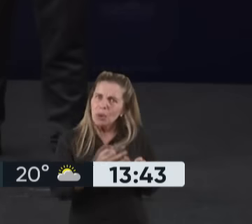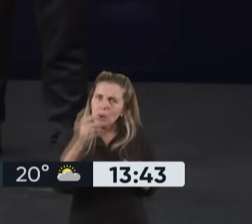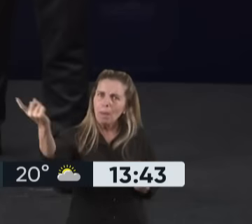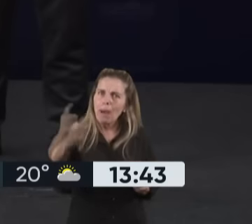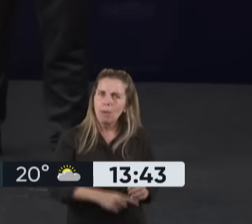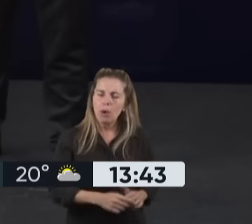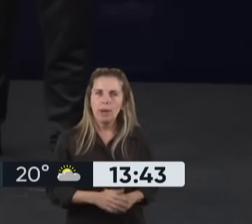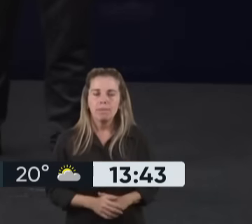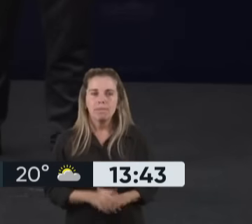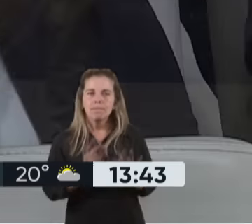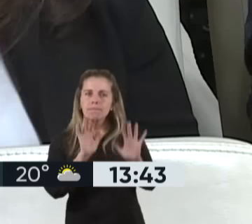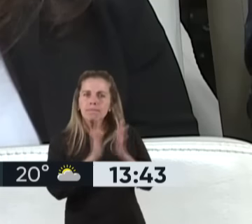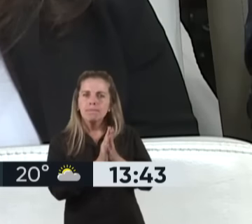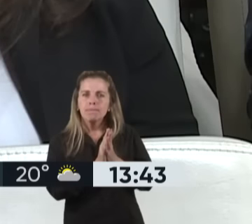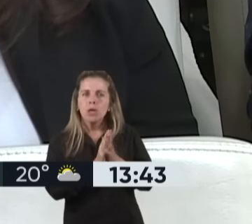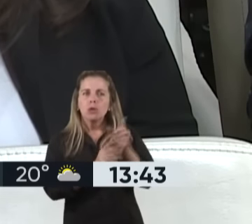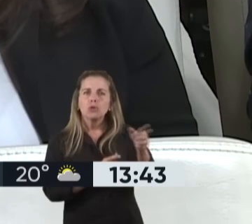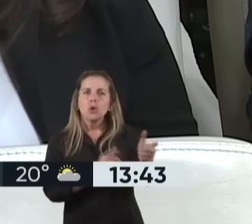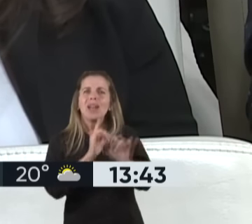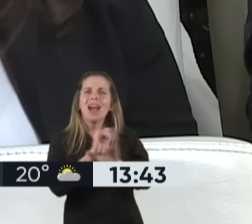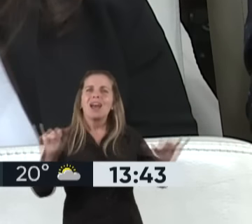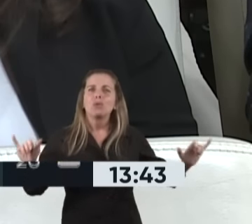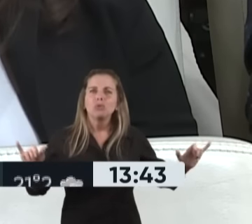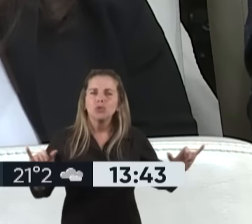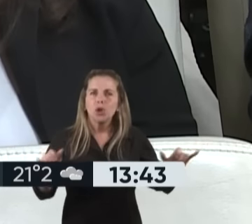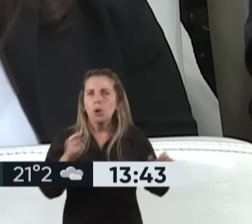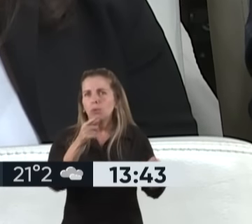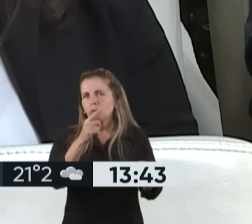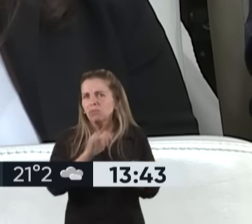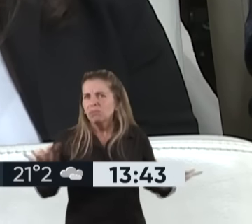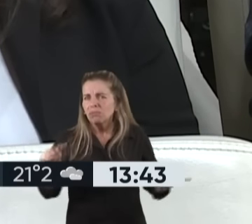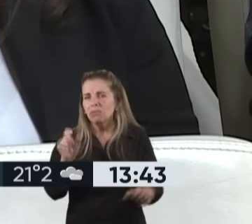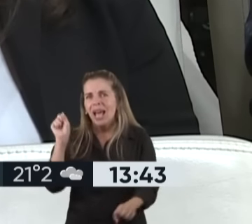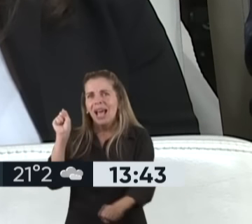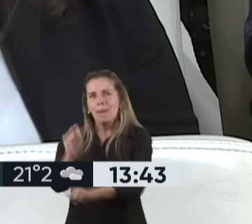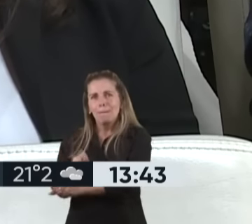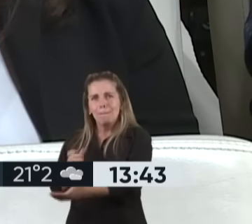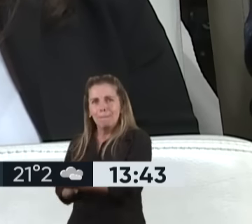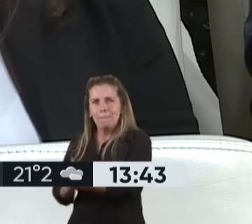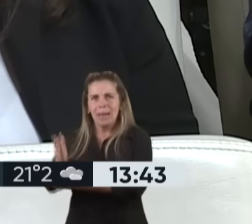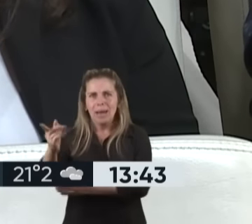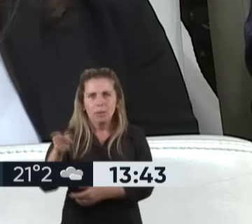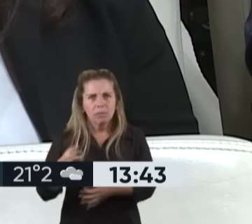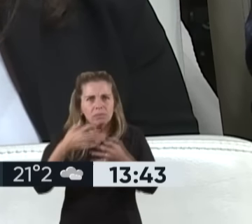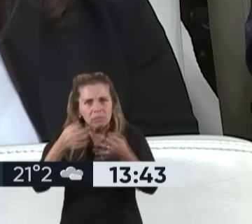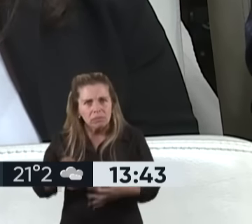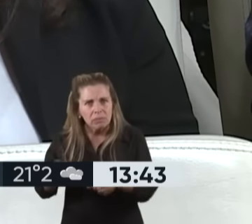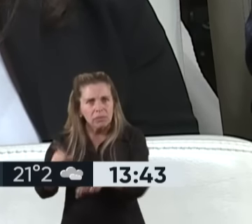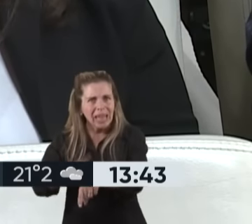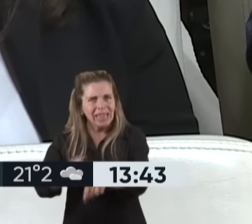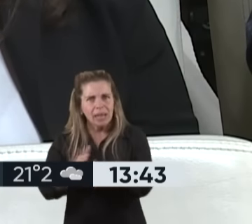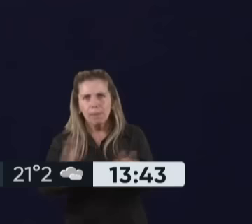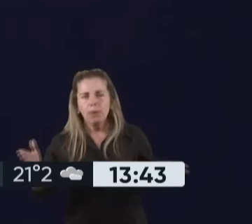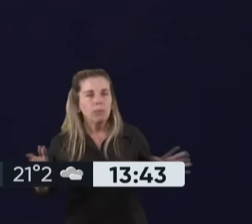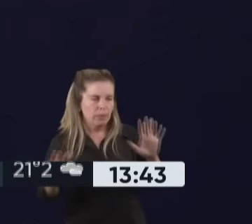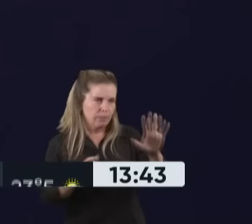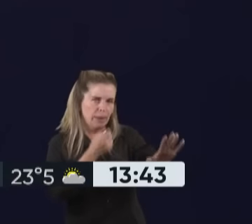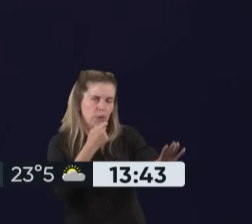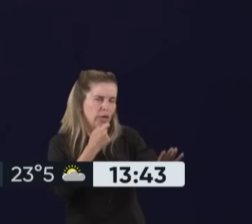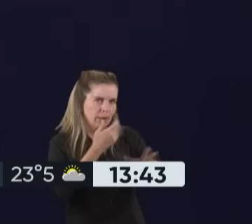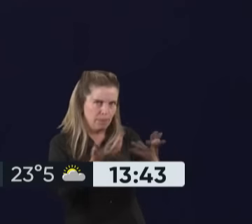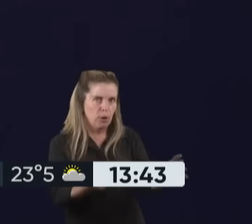Sobre el anuncio, si las cadenas perpetuas tendrán literalmente un periodo indefinido. Bueno, por ejemplo, yo le voy a dar